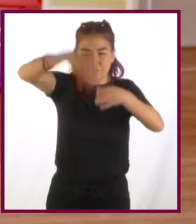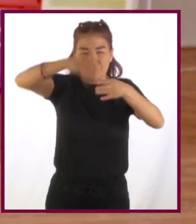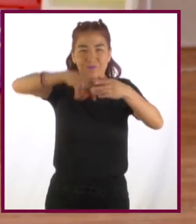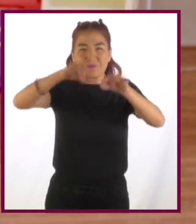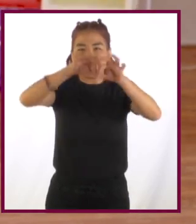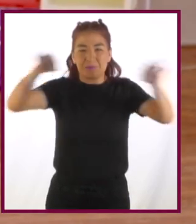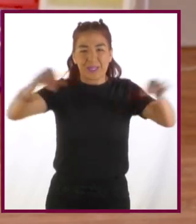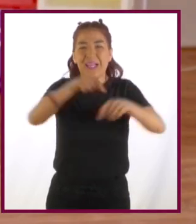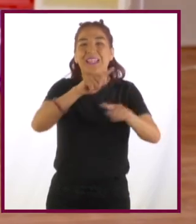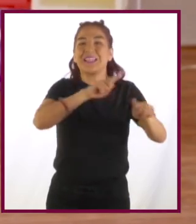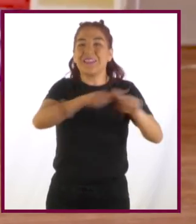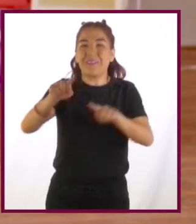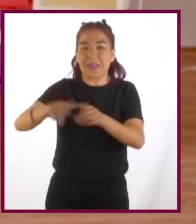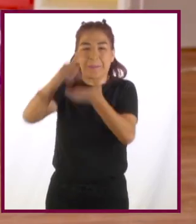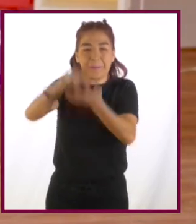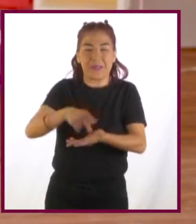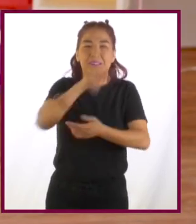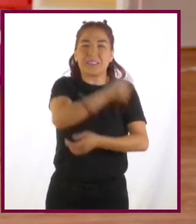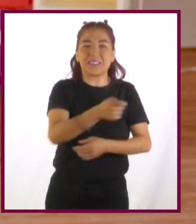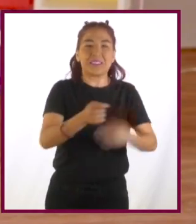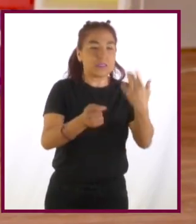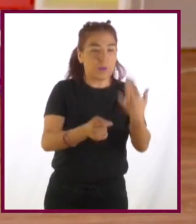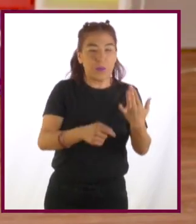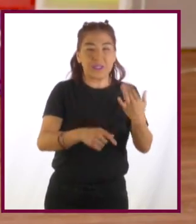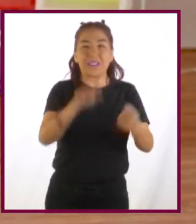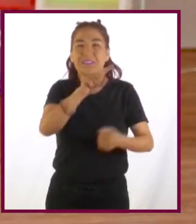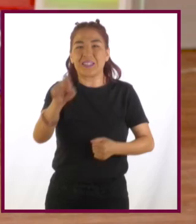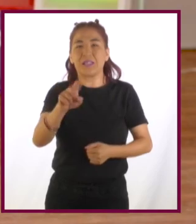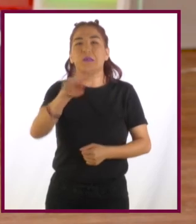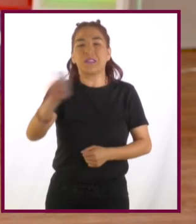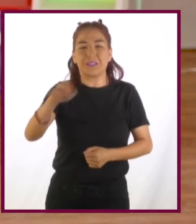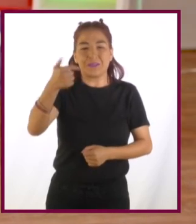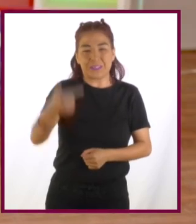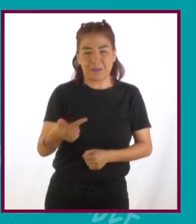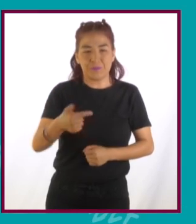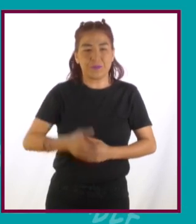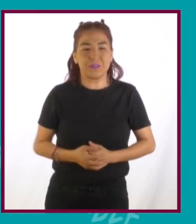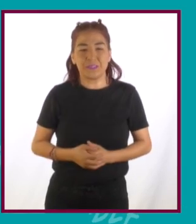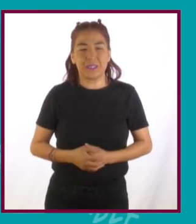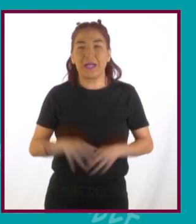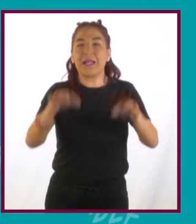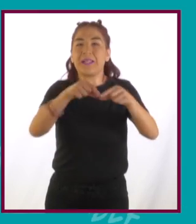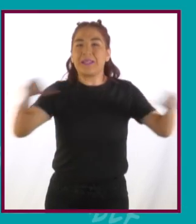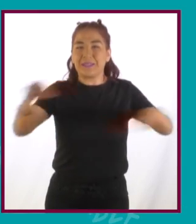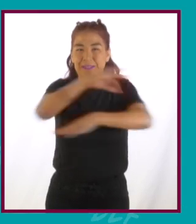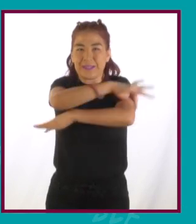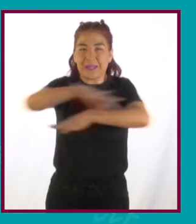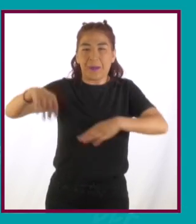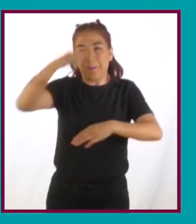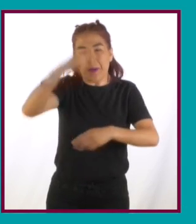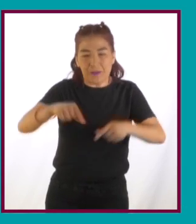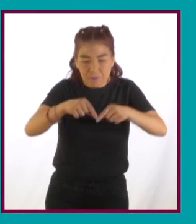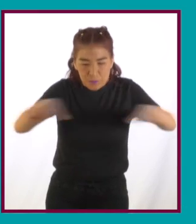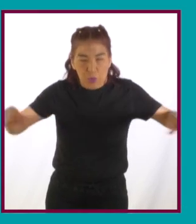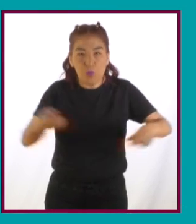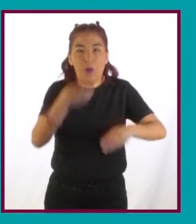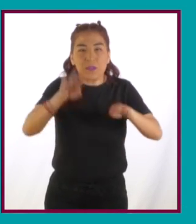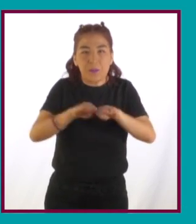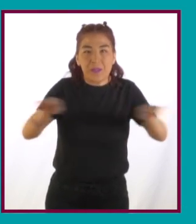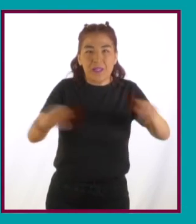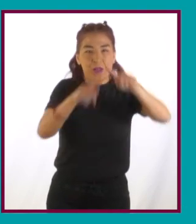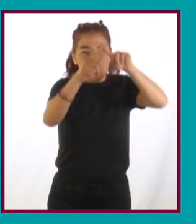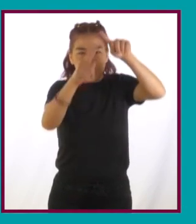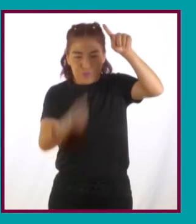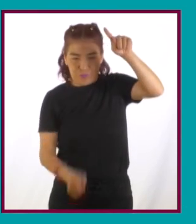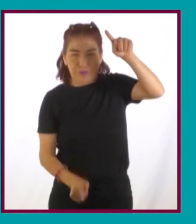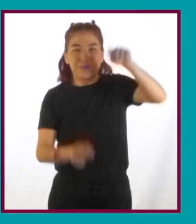de clavos de diferentes pesos. En este caso 50, 100 y 200 gramos. Y una regla para medir